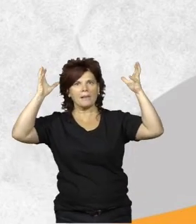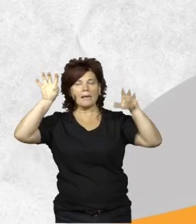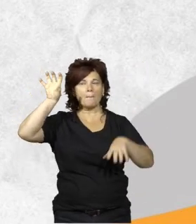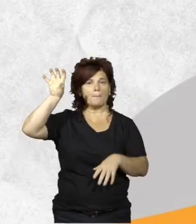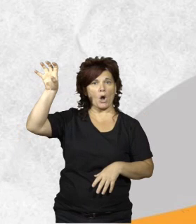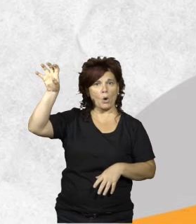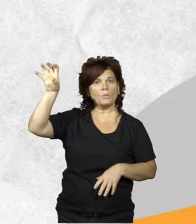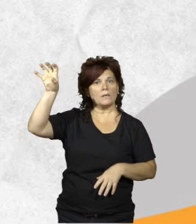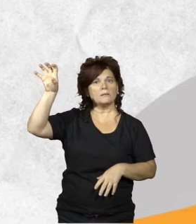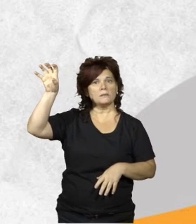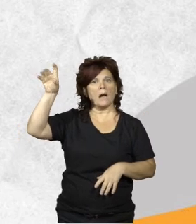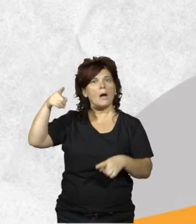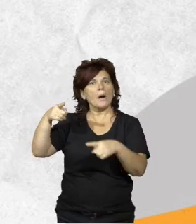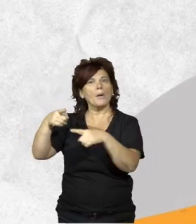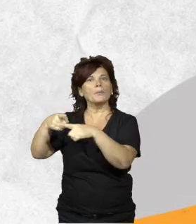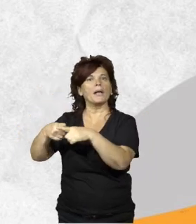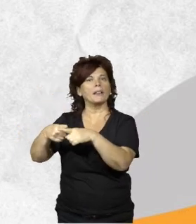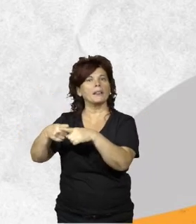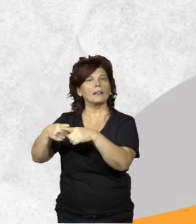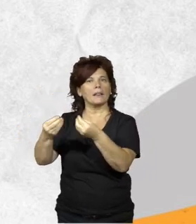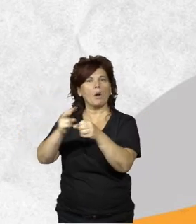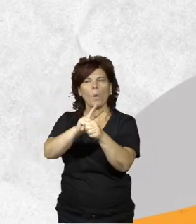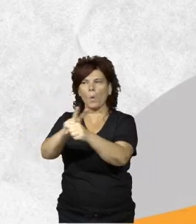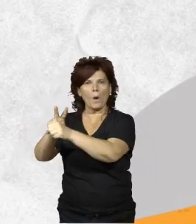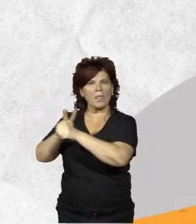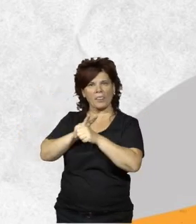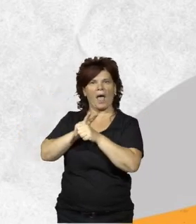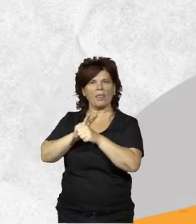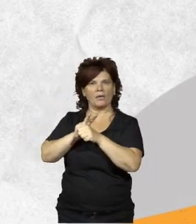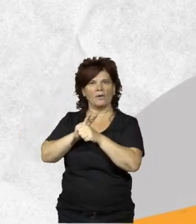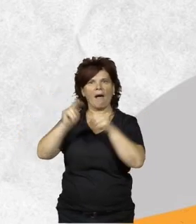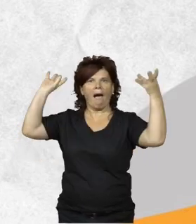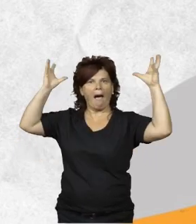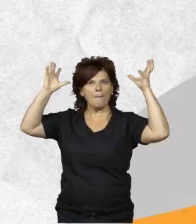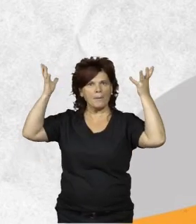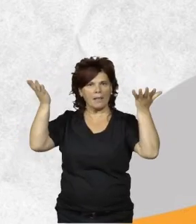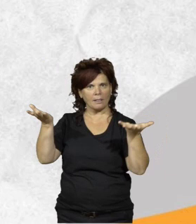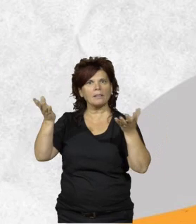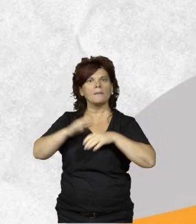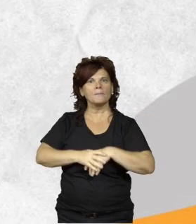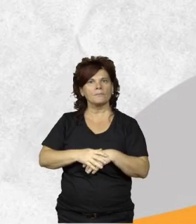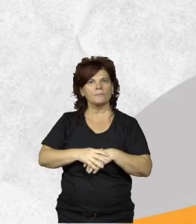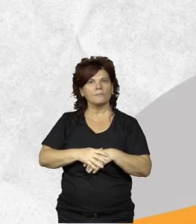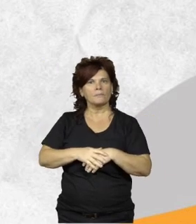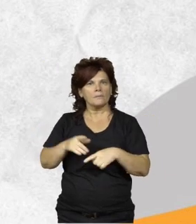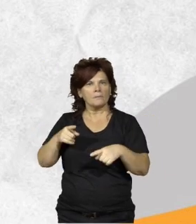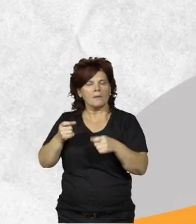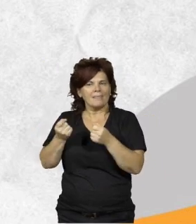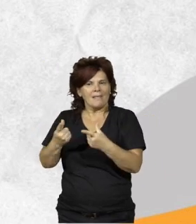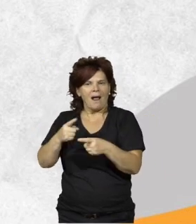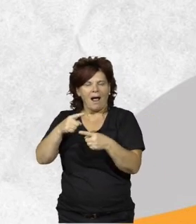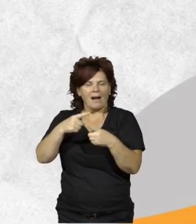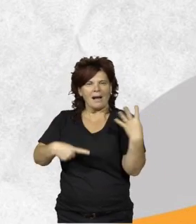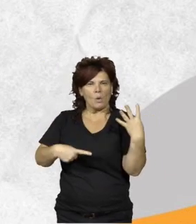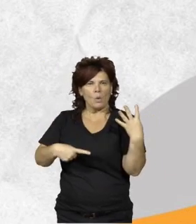provincia están destinadas con mayor auge ahora al cuidado y preservación del ambiente. Es por eso que, bueno, se está dotando de mayores recursos. Y